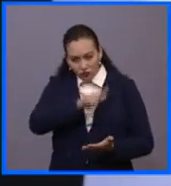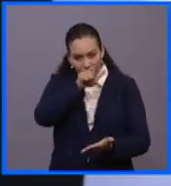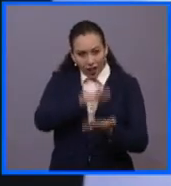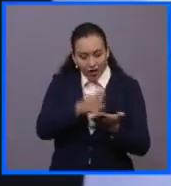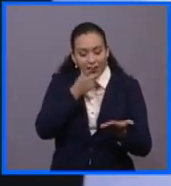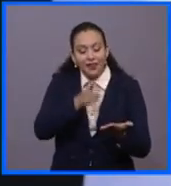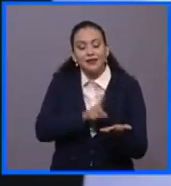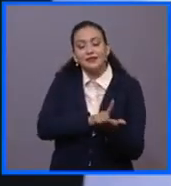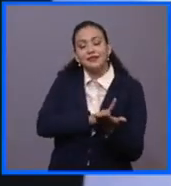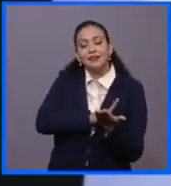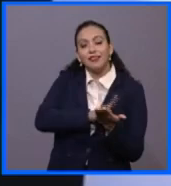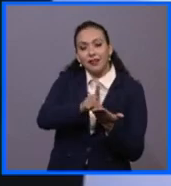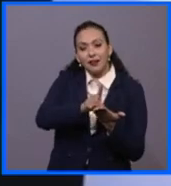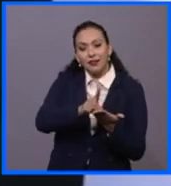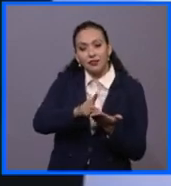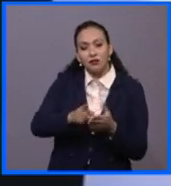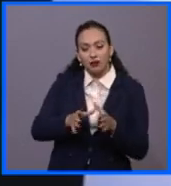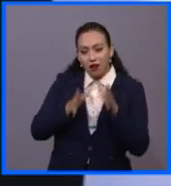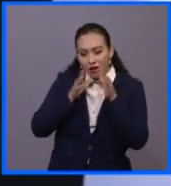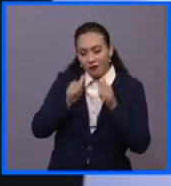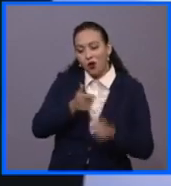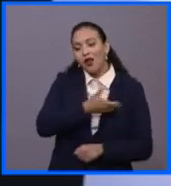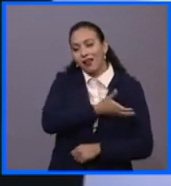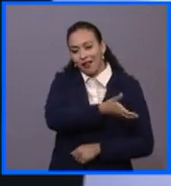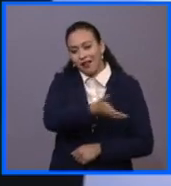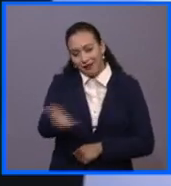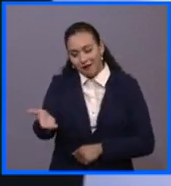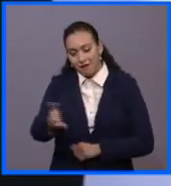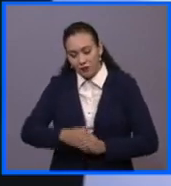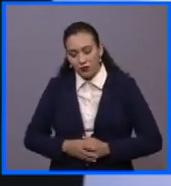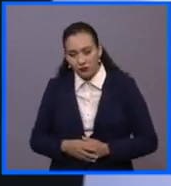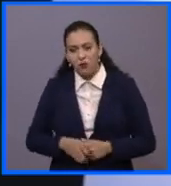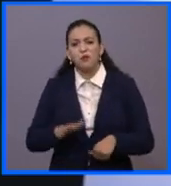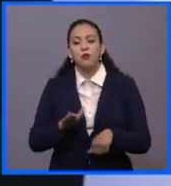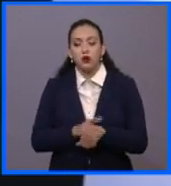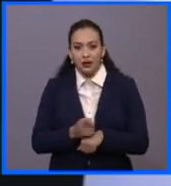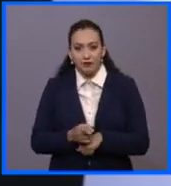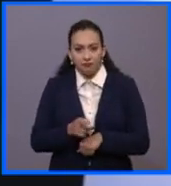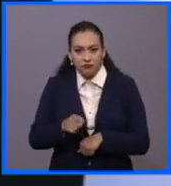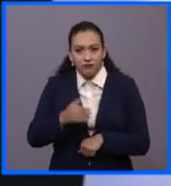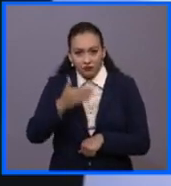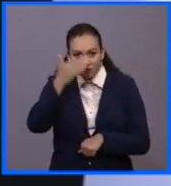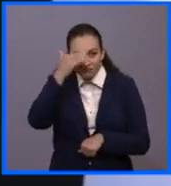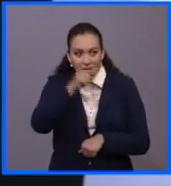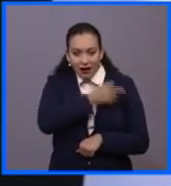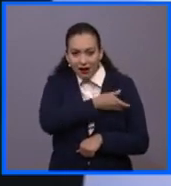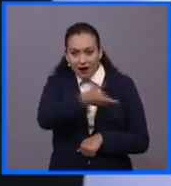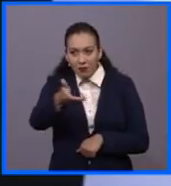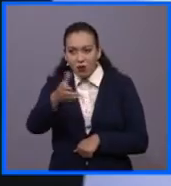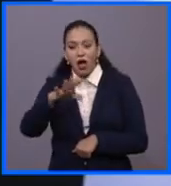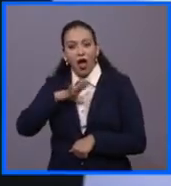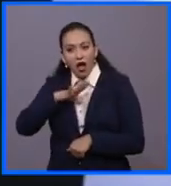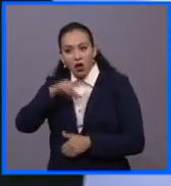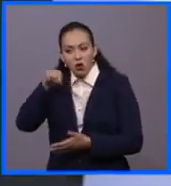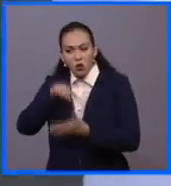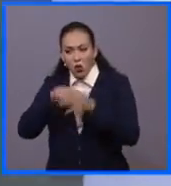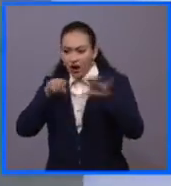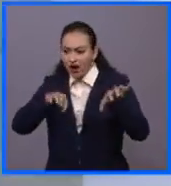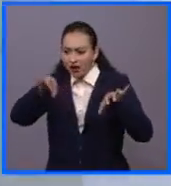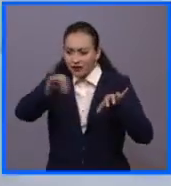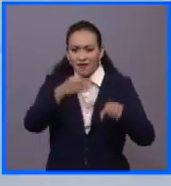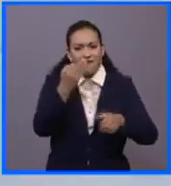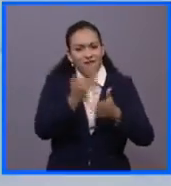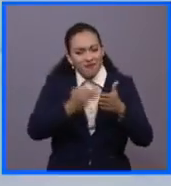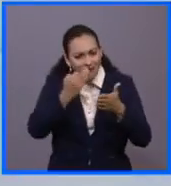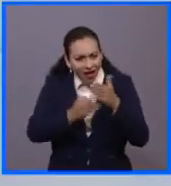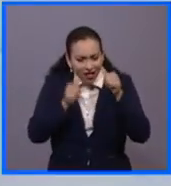desdeñado en muchos lugares, en muchos sectores, sin reparar que esta rama del derecho es fundamental en nuestro